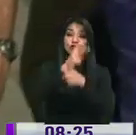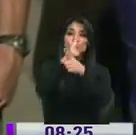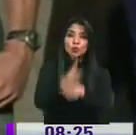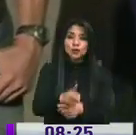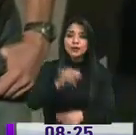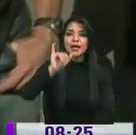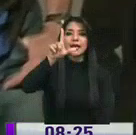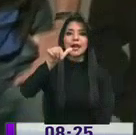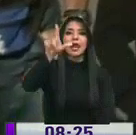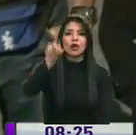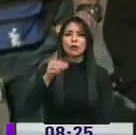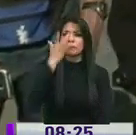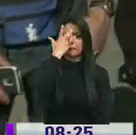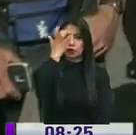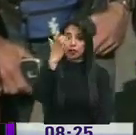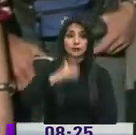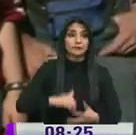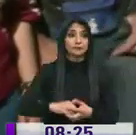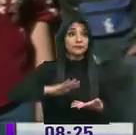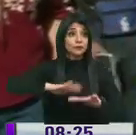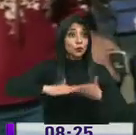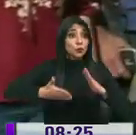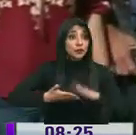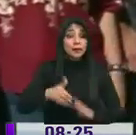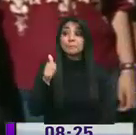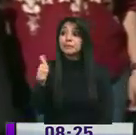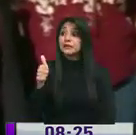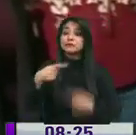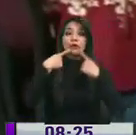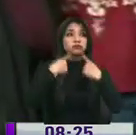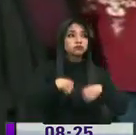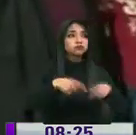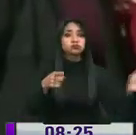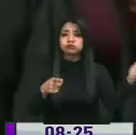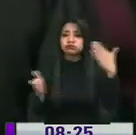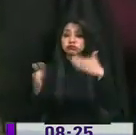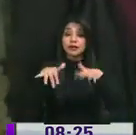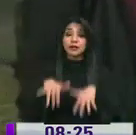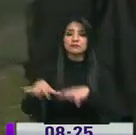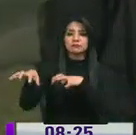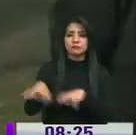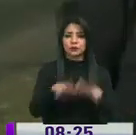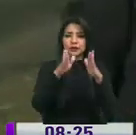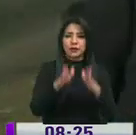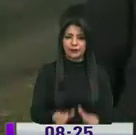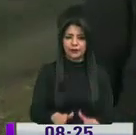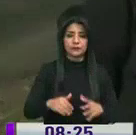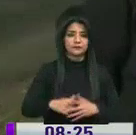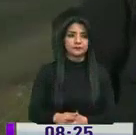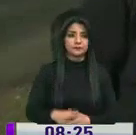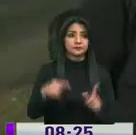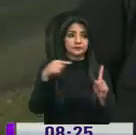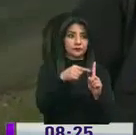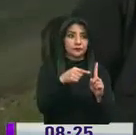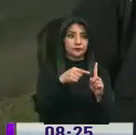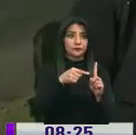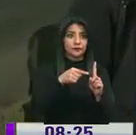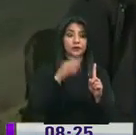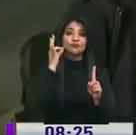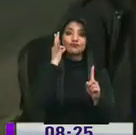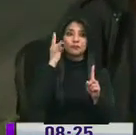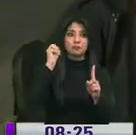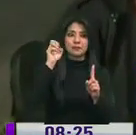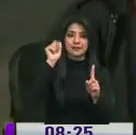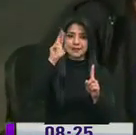Somos Ilaló? Porque la comunidad se ha autoconvocado. Nosotros aquí estamos como coordinadores y está aquí, por ejemplo, la artista plástica Mercedes